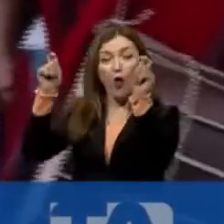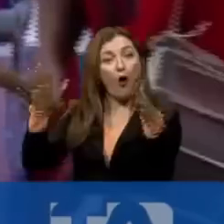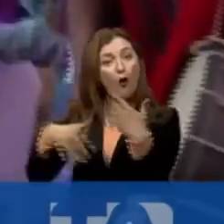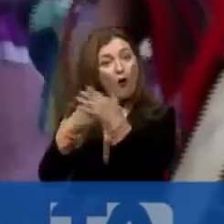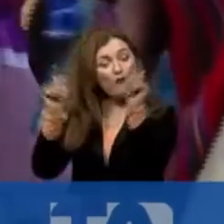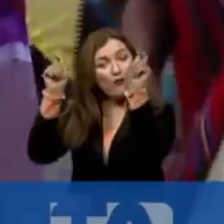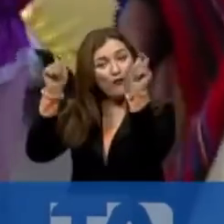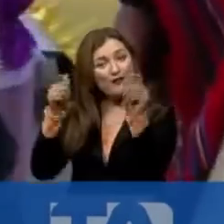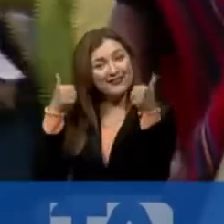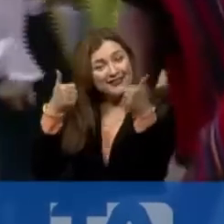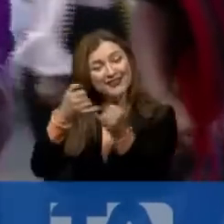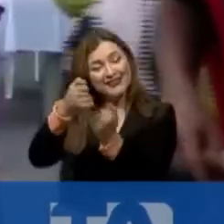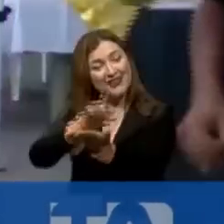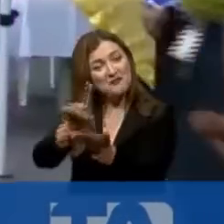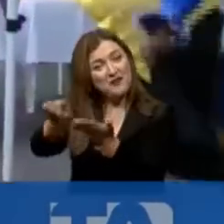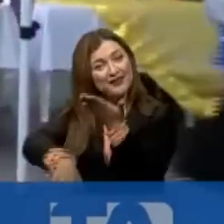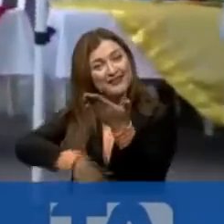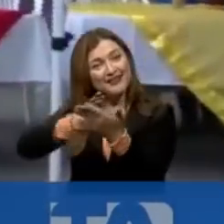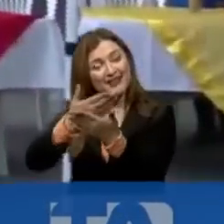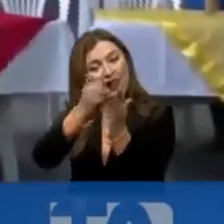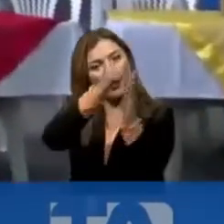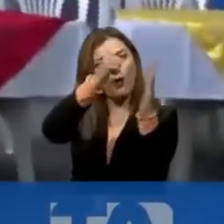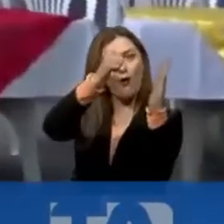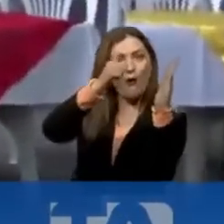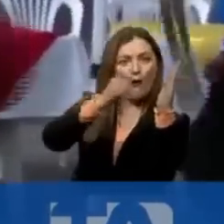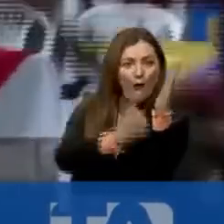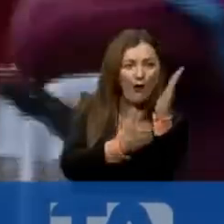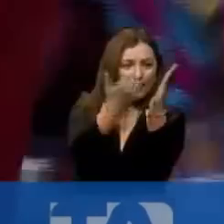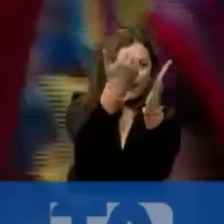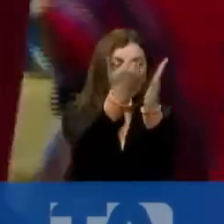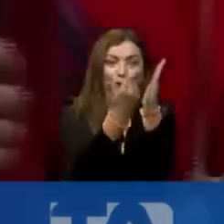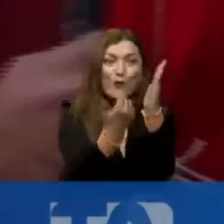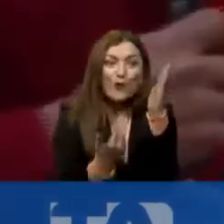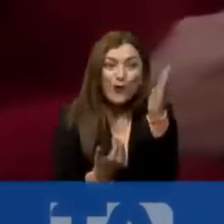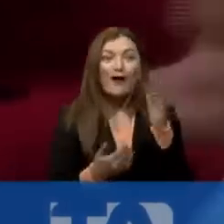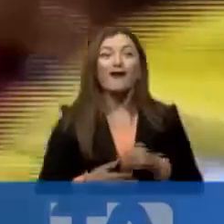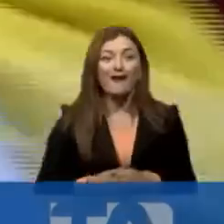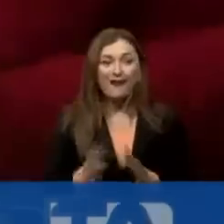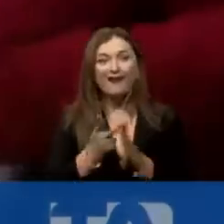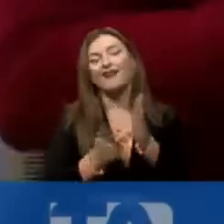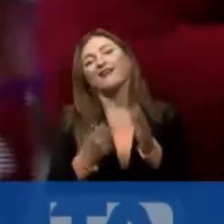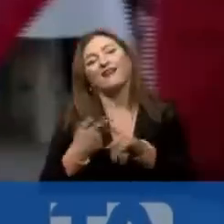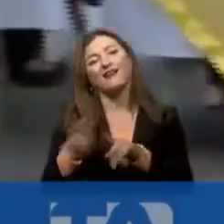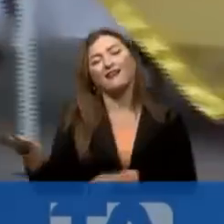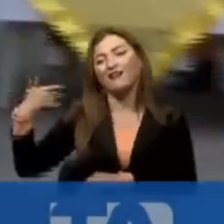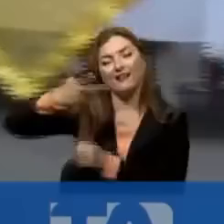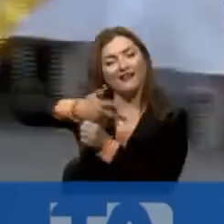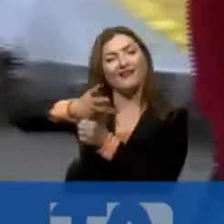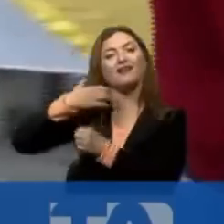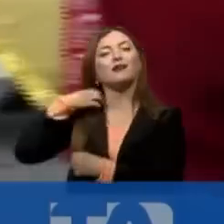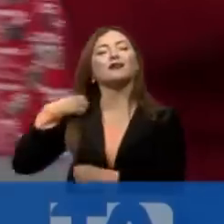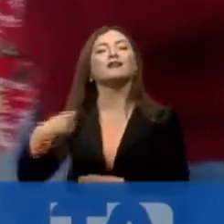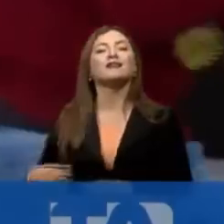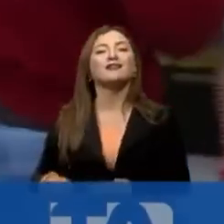fiestas y este fin de semana tienen toda una extensa agenda para poder celebrar. Yo quiero ir de este lado, por favor, Marcelo, si nos acompaña también,